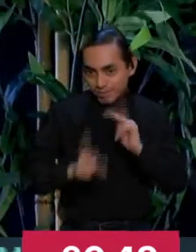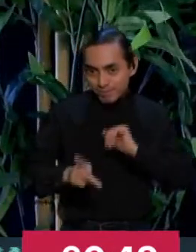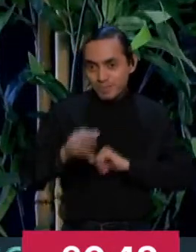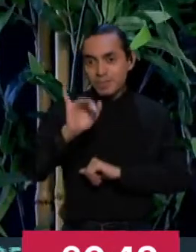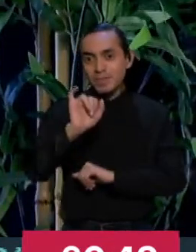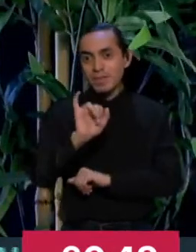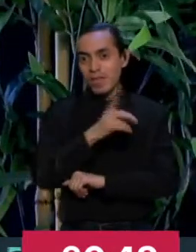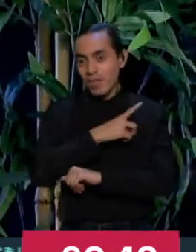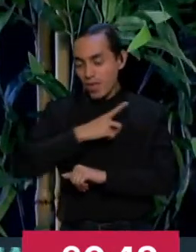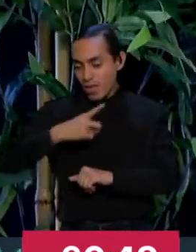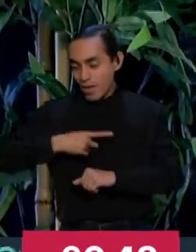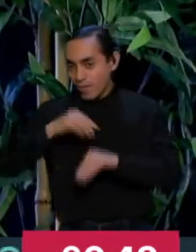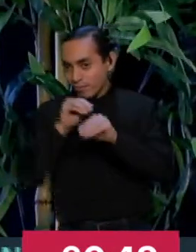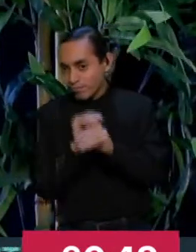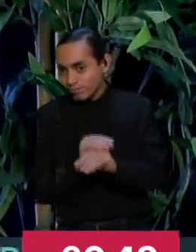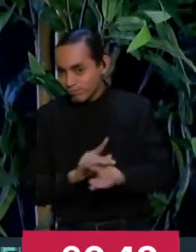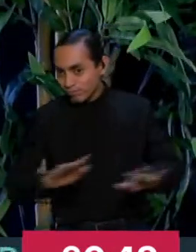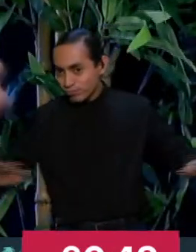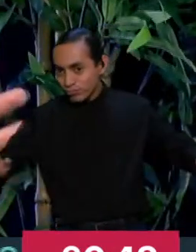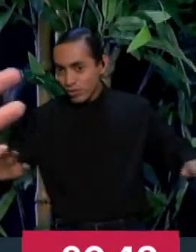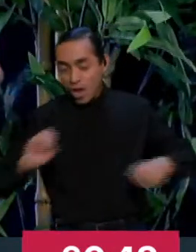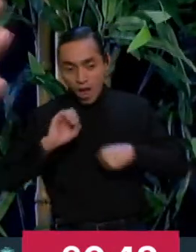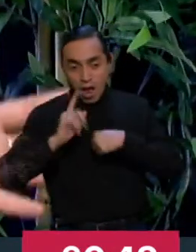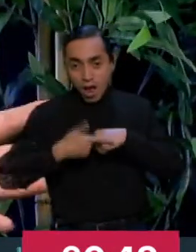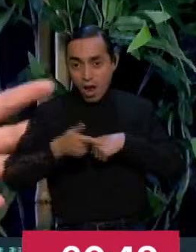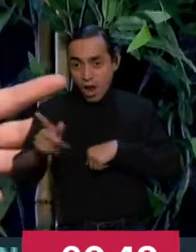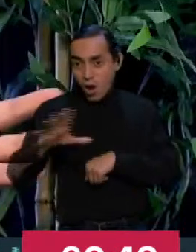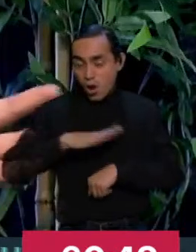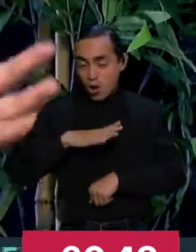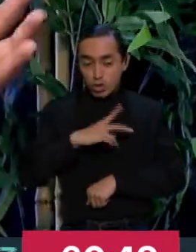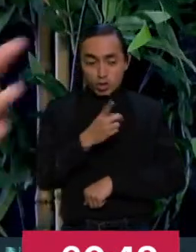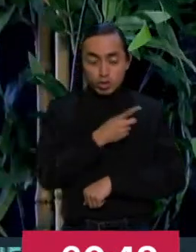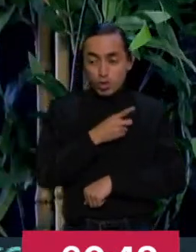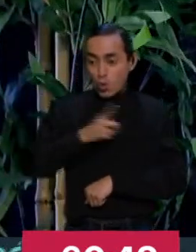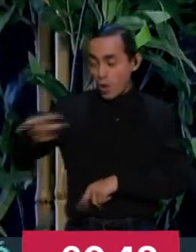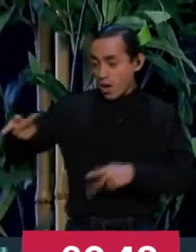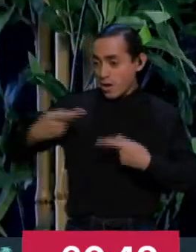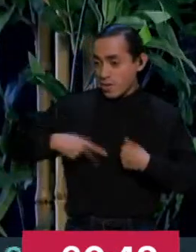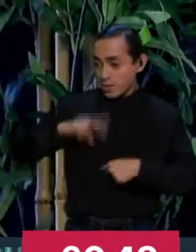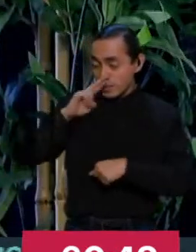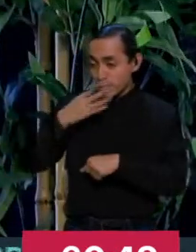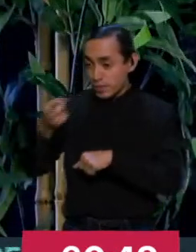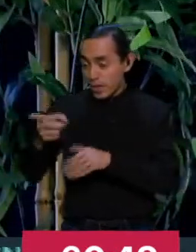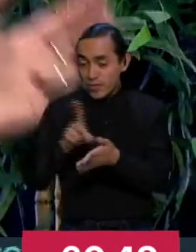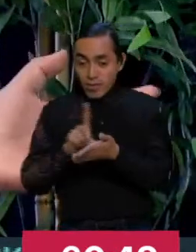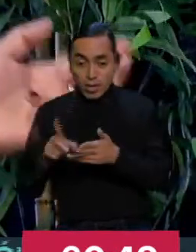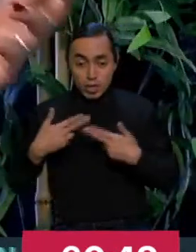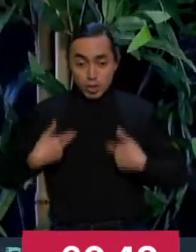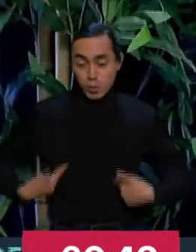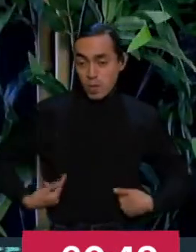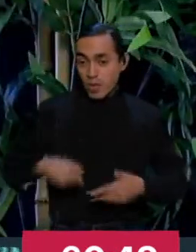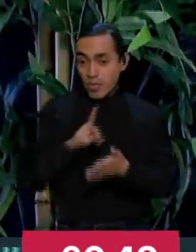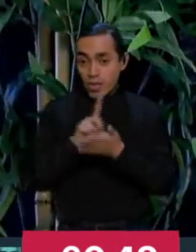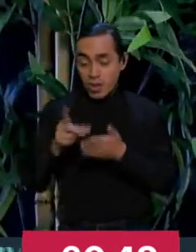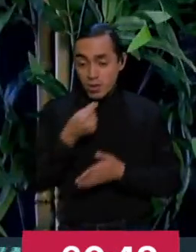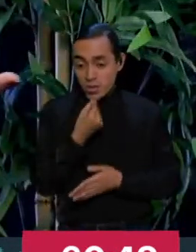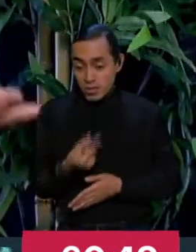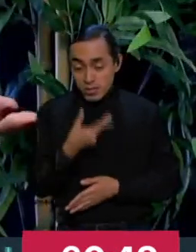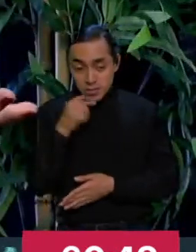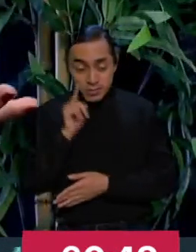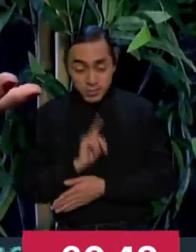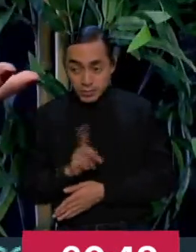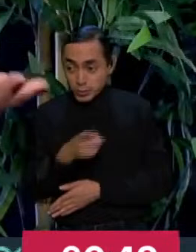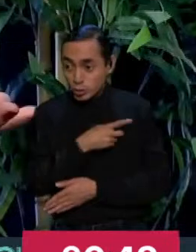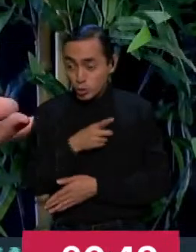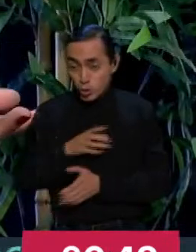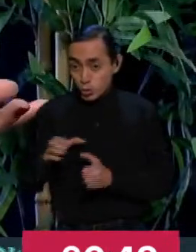de manera pública. No solamente es algo que compete a las personas que se dedican a derechos humanos, a derechos de las infancias, ¿no? Sino que es